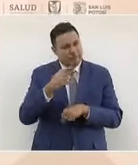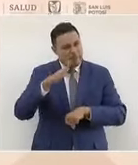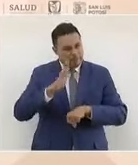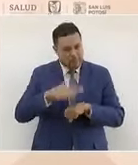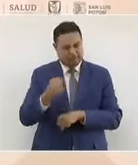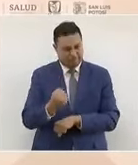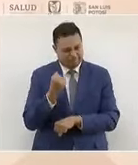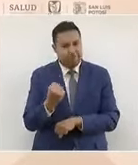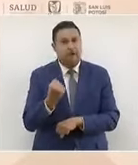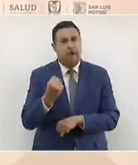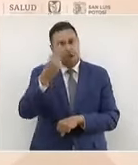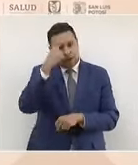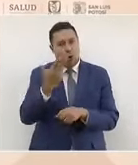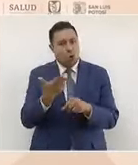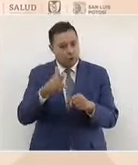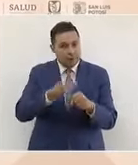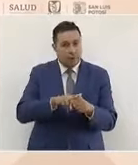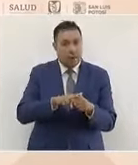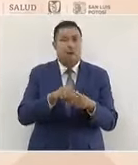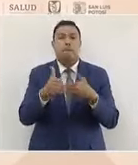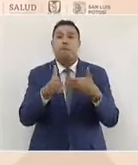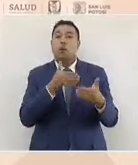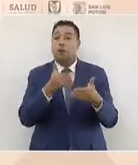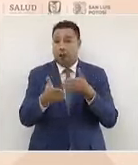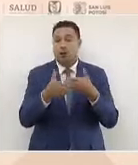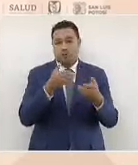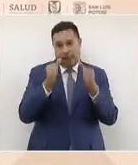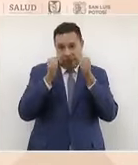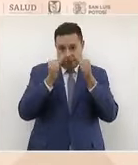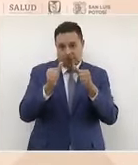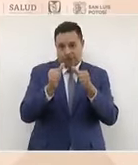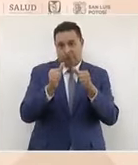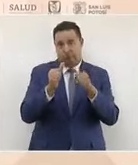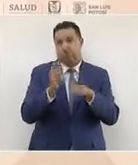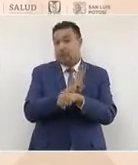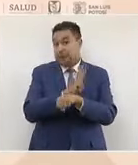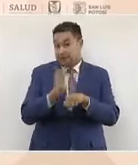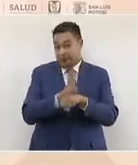salud y hospitales con base en el modelo de atención más bienestar.